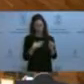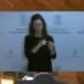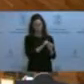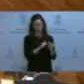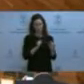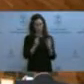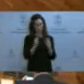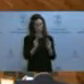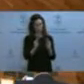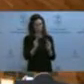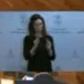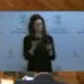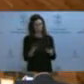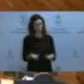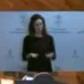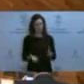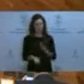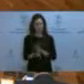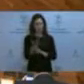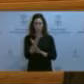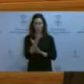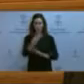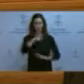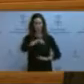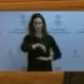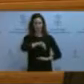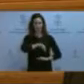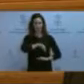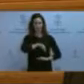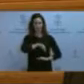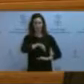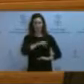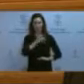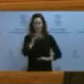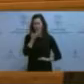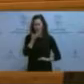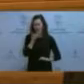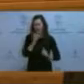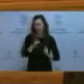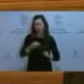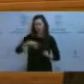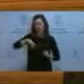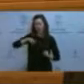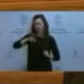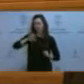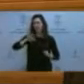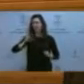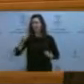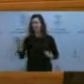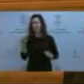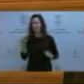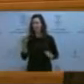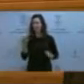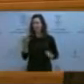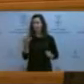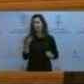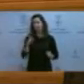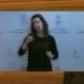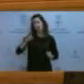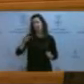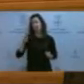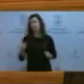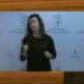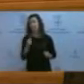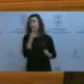sentimientos producía el conocer la sentencia del caso Marea. Y el señor Ripa líder de Podemos en Asturias, decía que él estaba